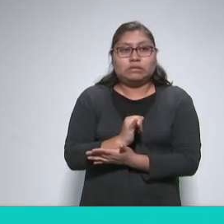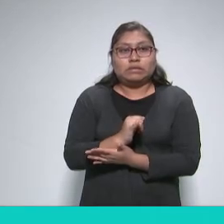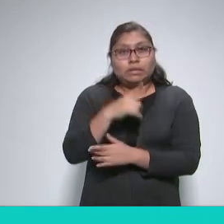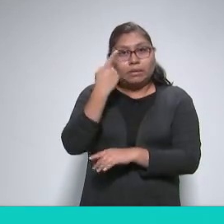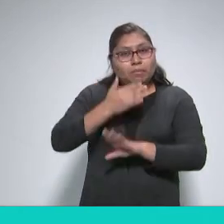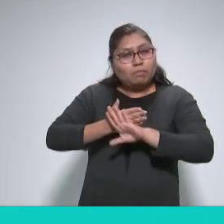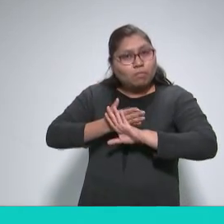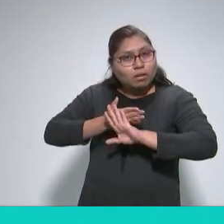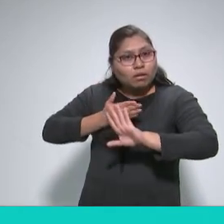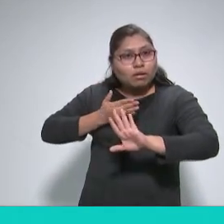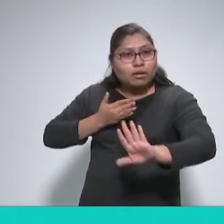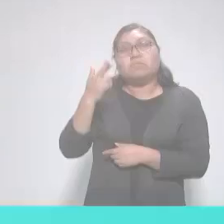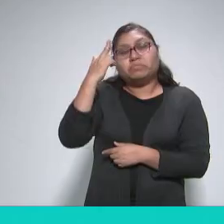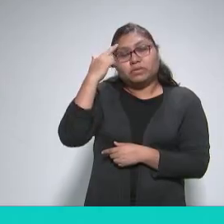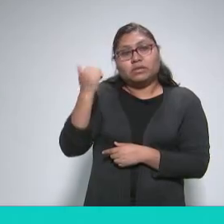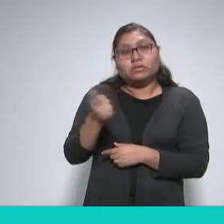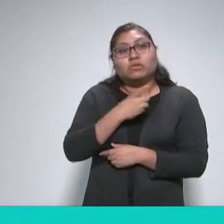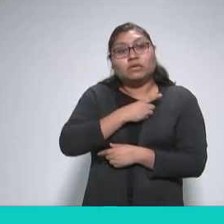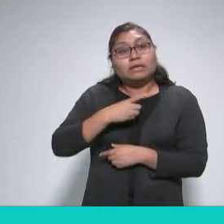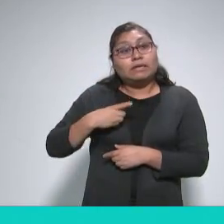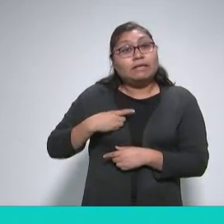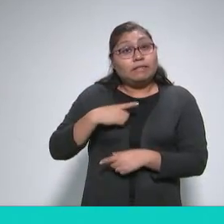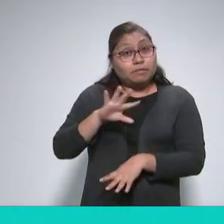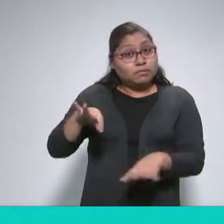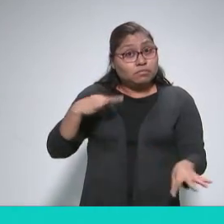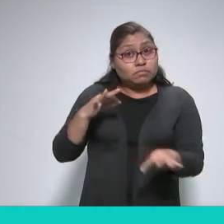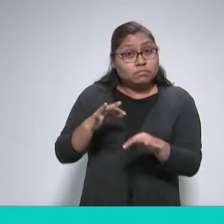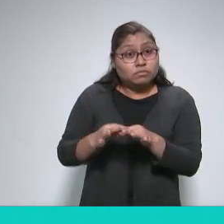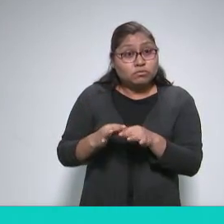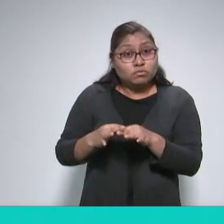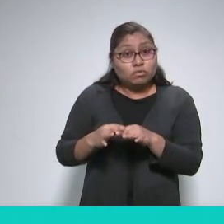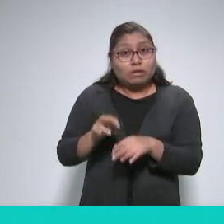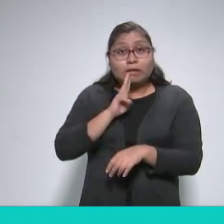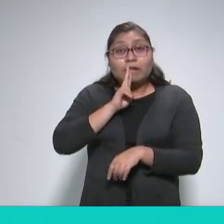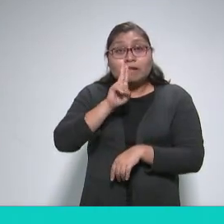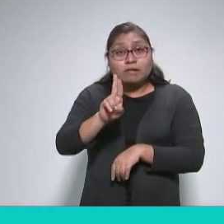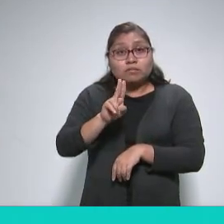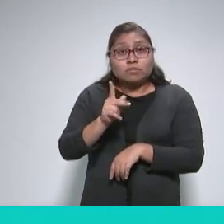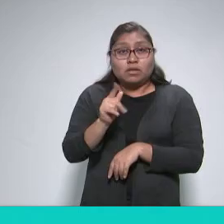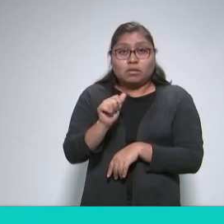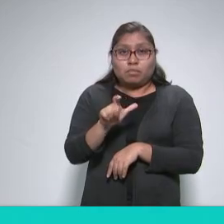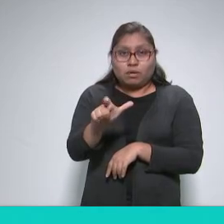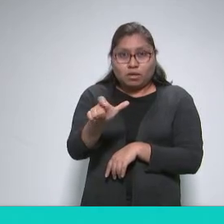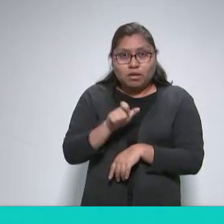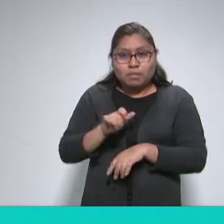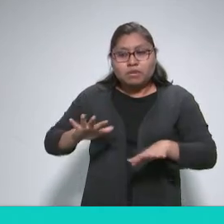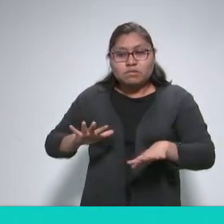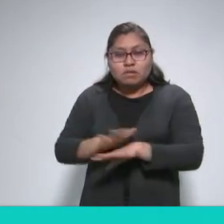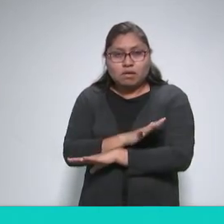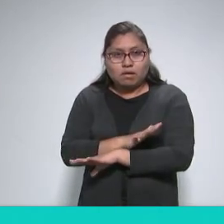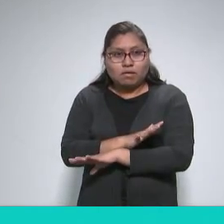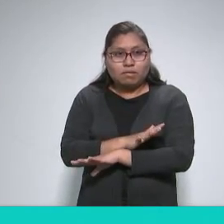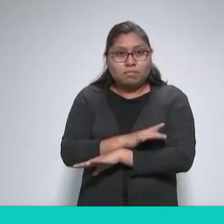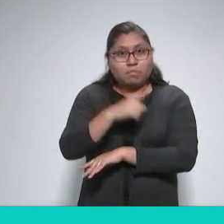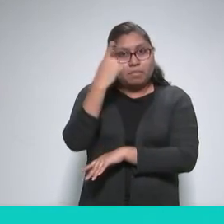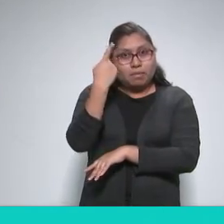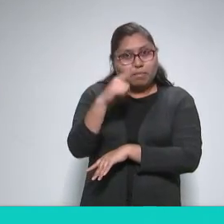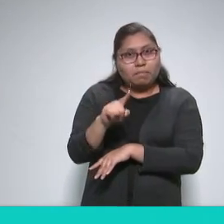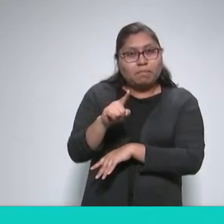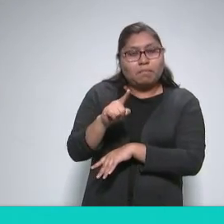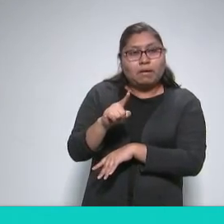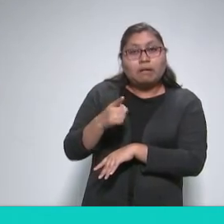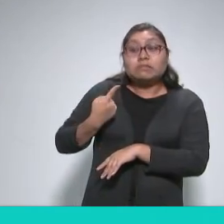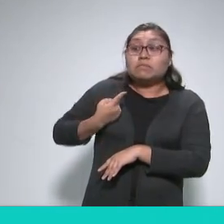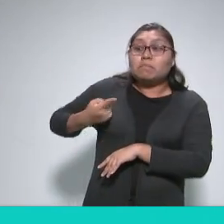y evitar deterioros a la naturaleza. Se modifique la respuesta de Petróleos Mexicanos y se le instruye a efecto de que realice una búsqueda en todas